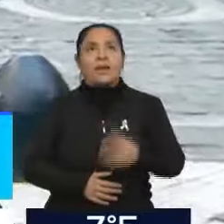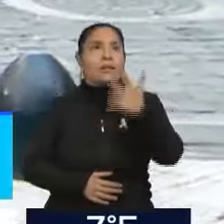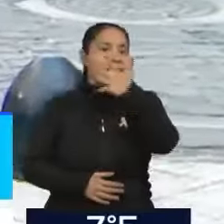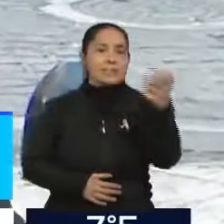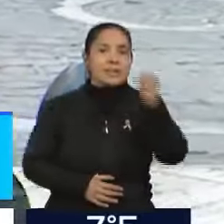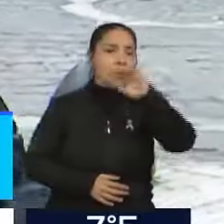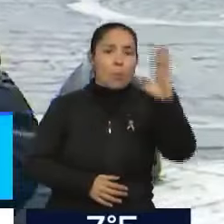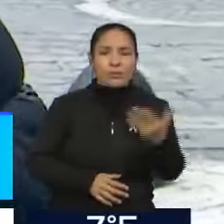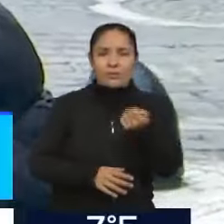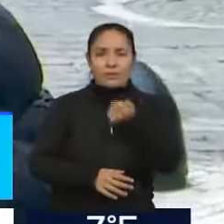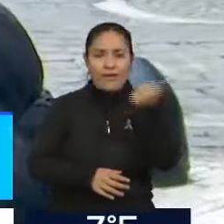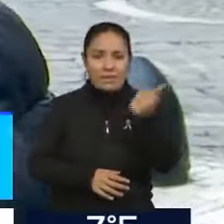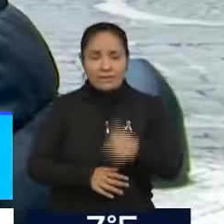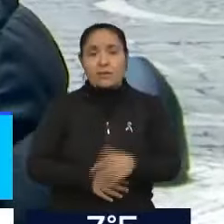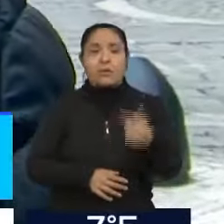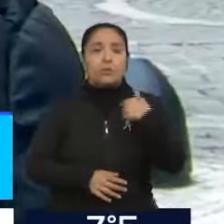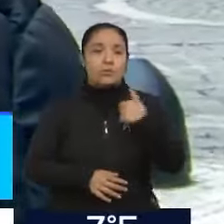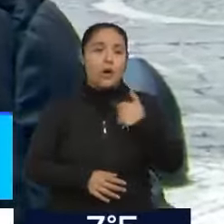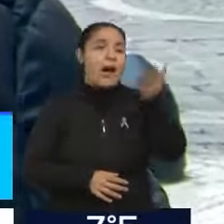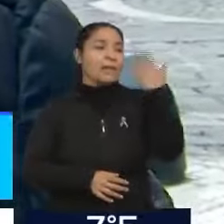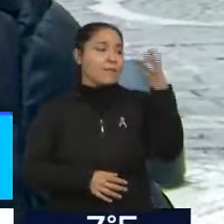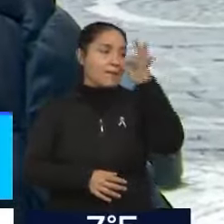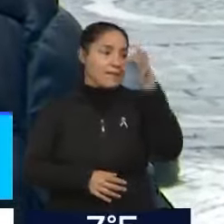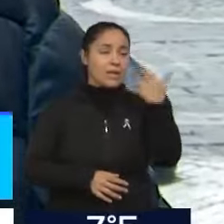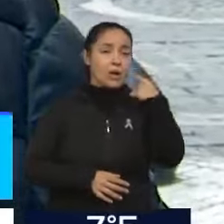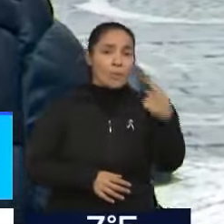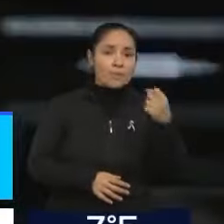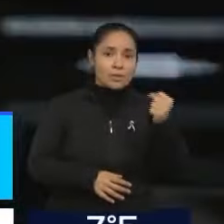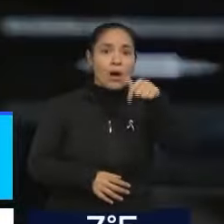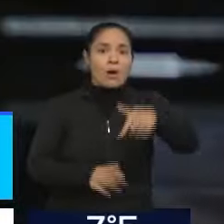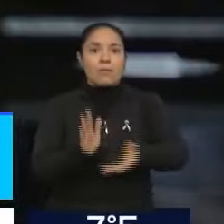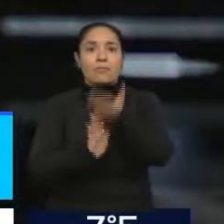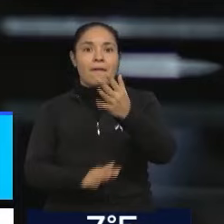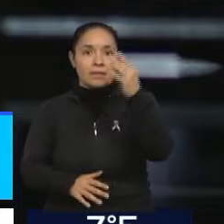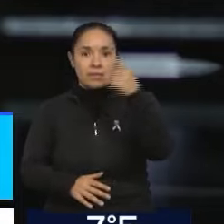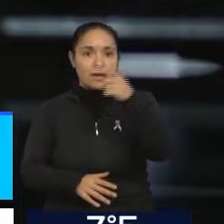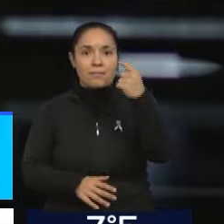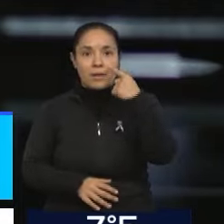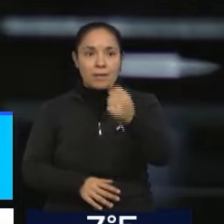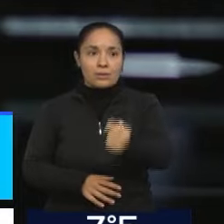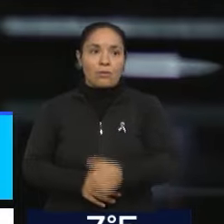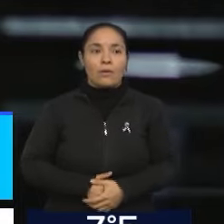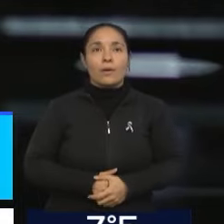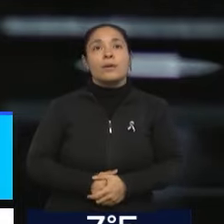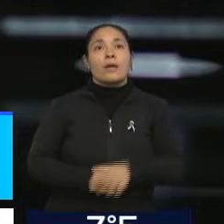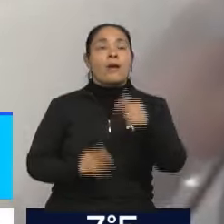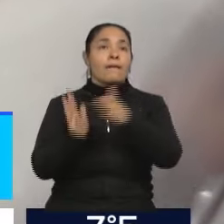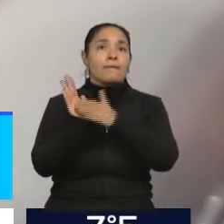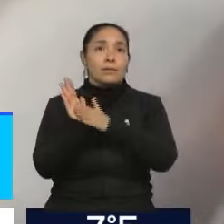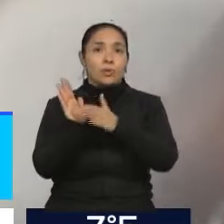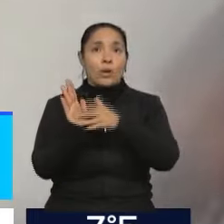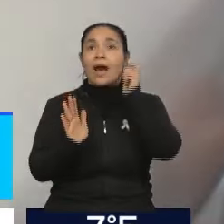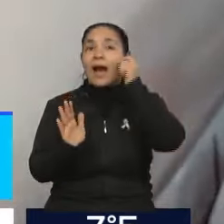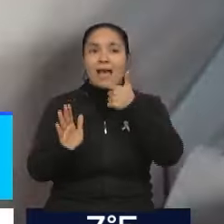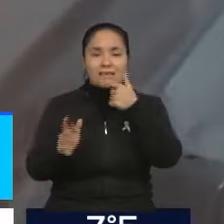300% casi, yo pagaba 25.000 y he pagado 100.000 pesos. En los últimos días comenzaron a llegar las facturas del servicio de